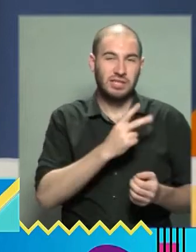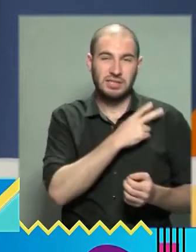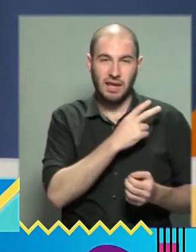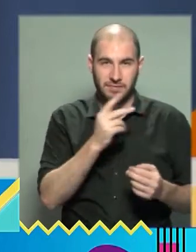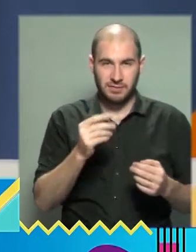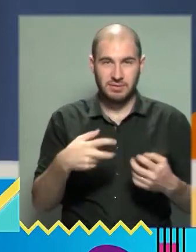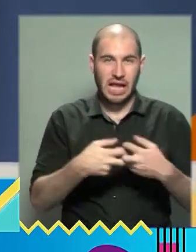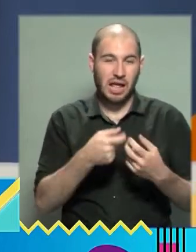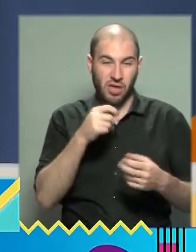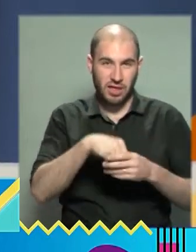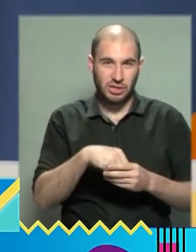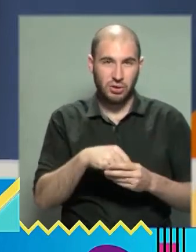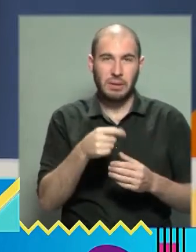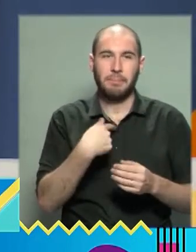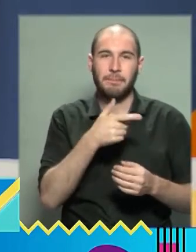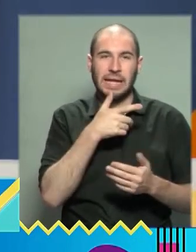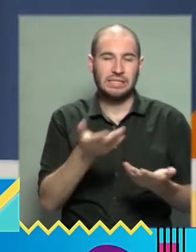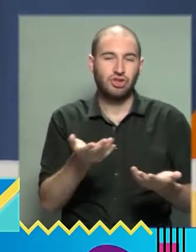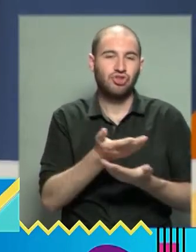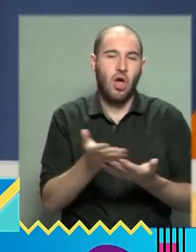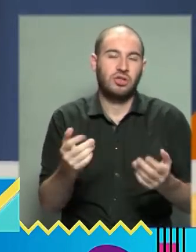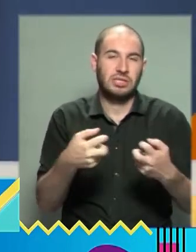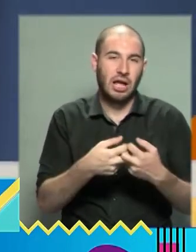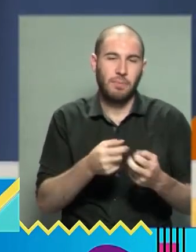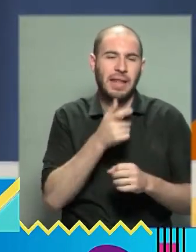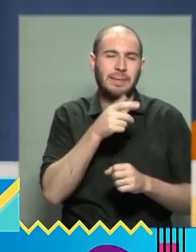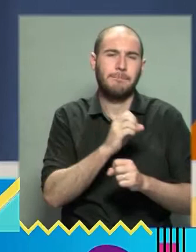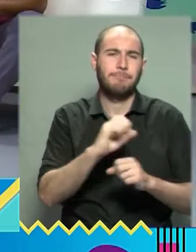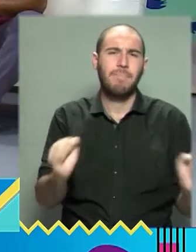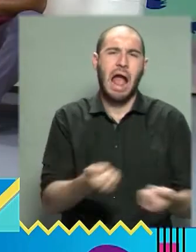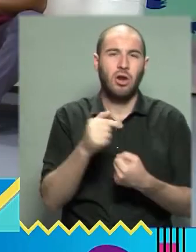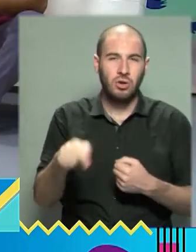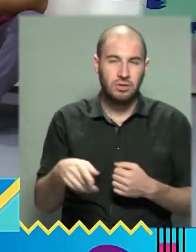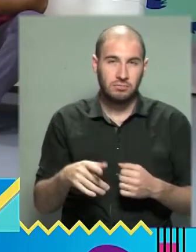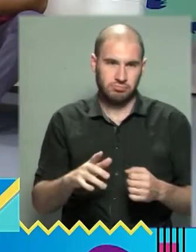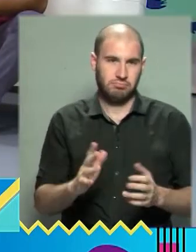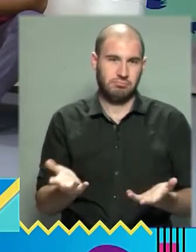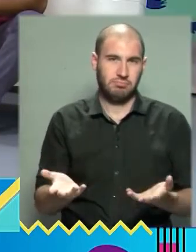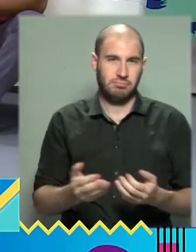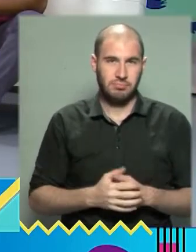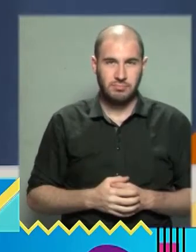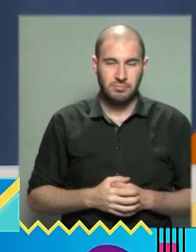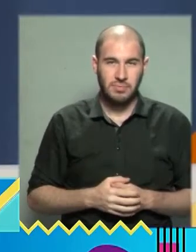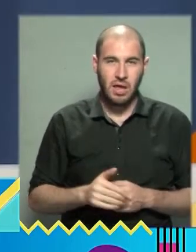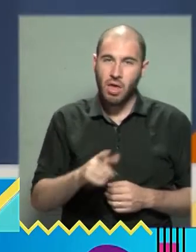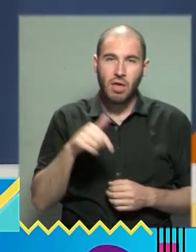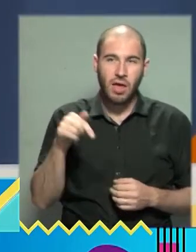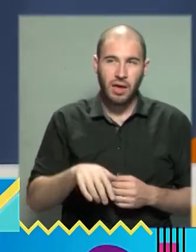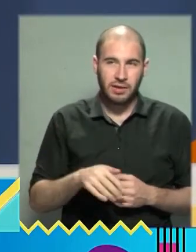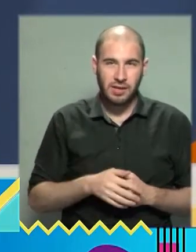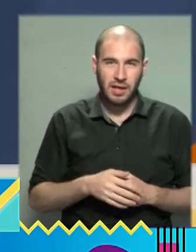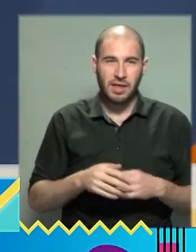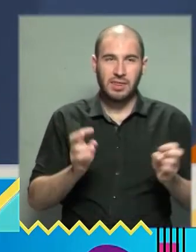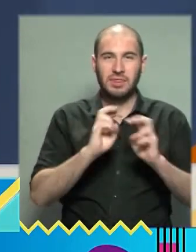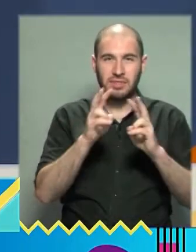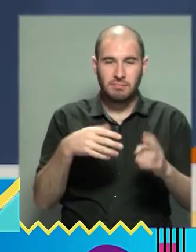de decir todo dirigente gremial es malo, y evidentemente estamos basados, digamos, en